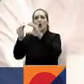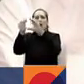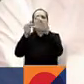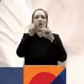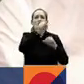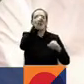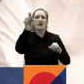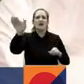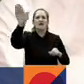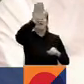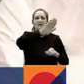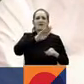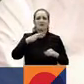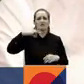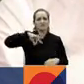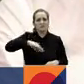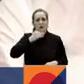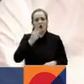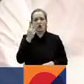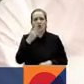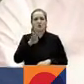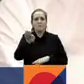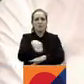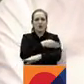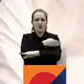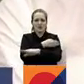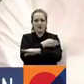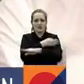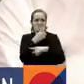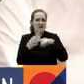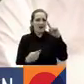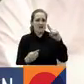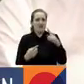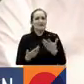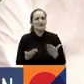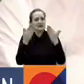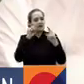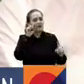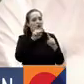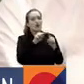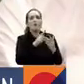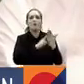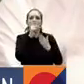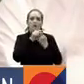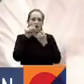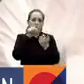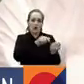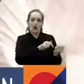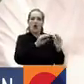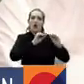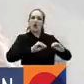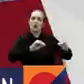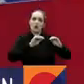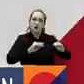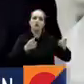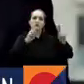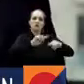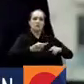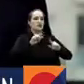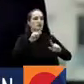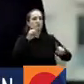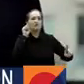de 2,5 billones de pesos que podemos utilizar para los proyectos de educación, para la lucha contra la corrupción en nuestro